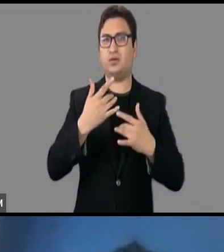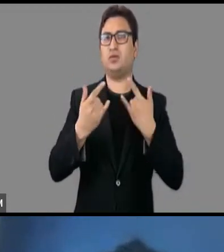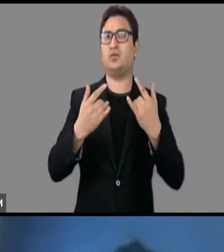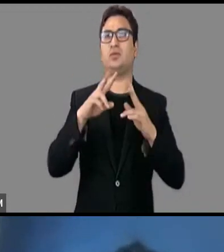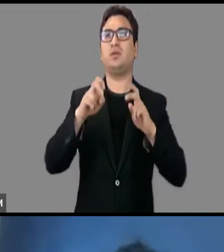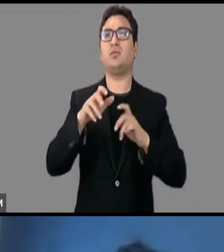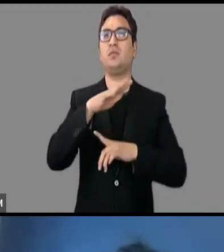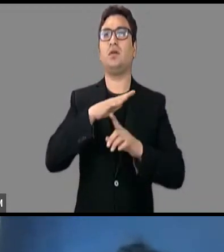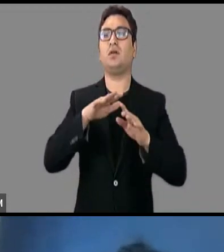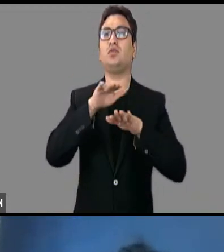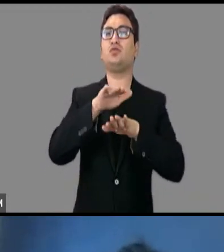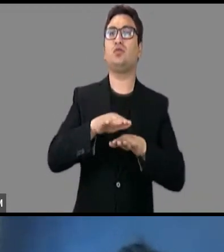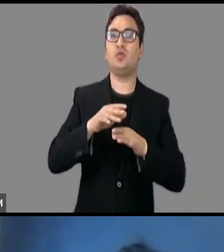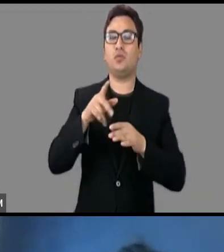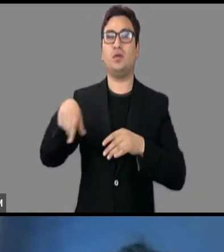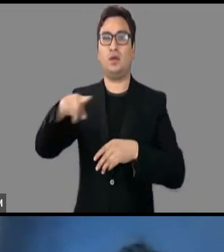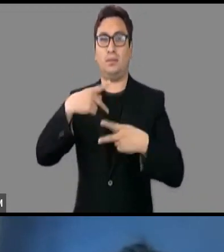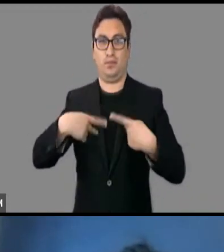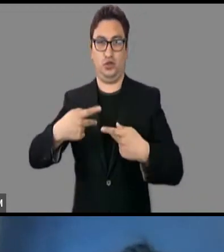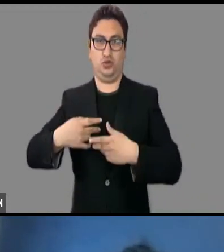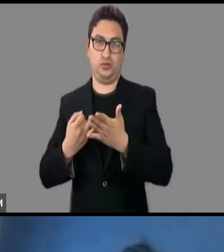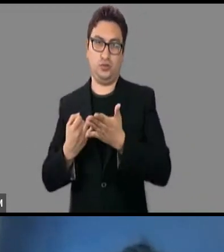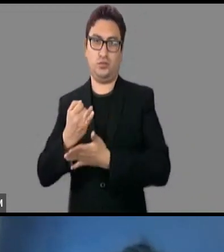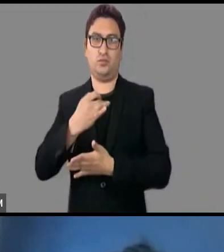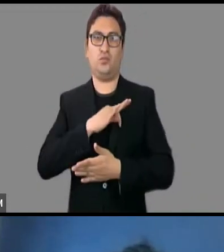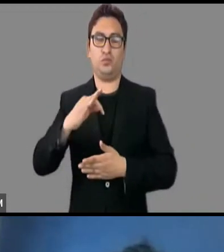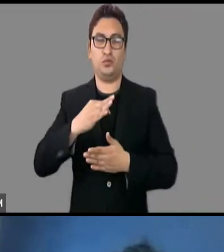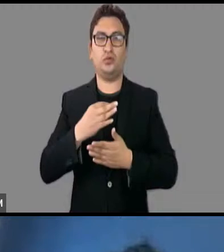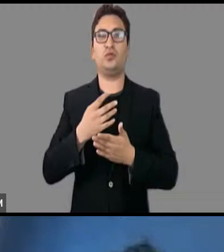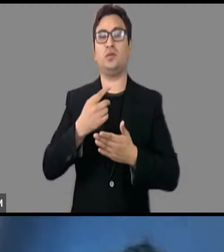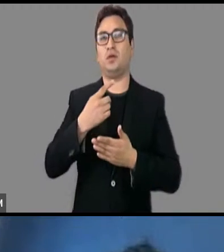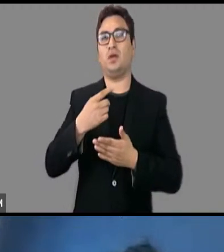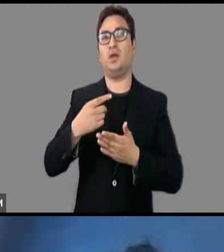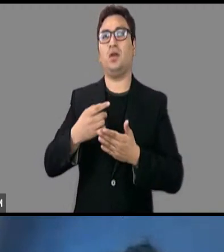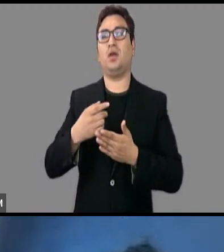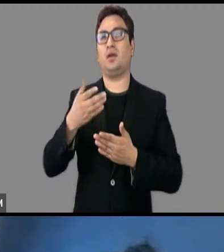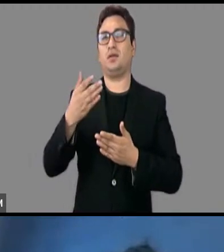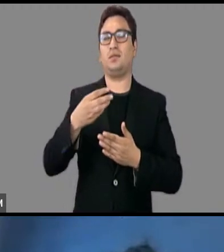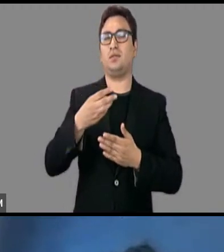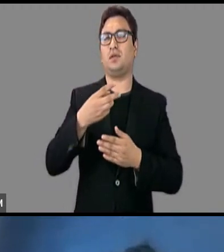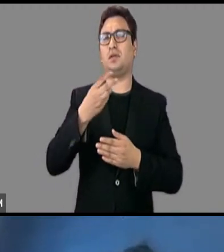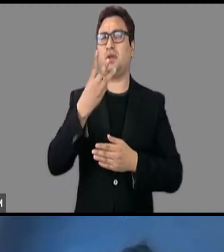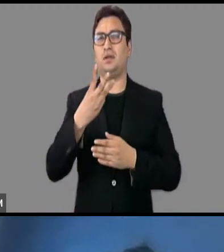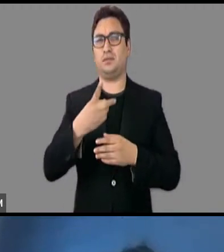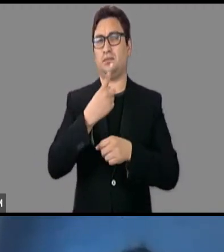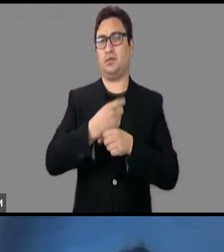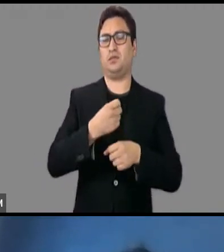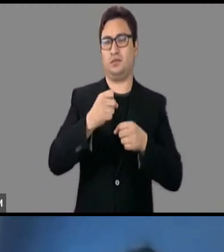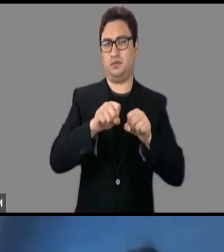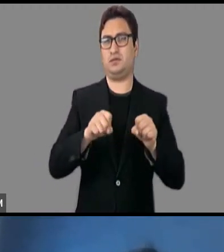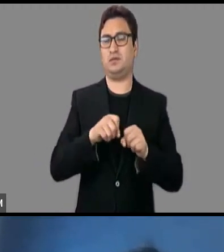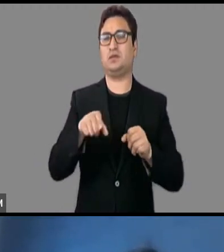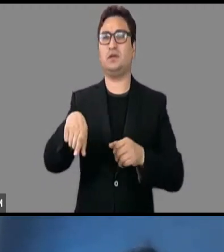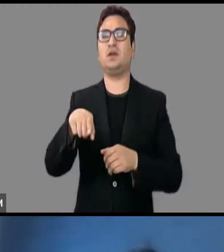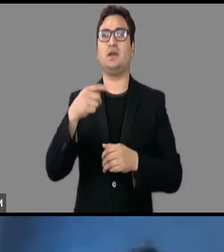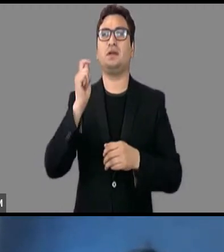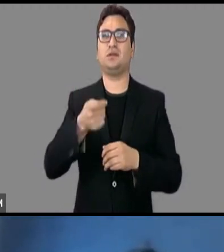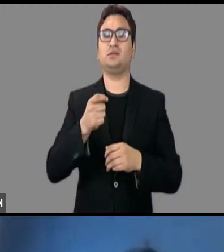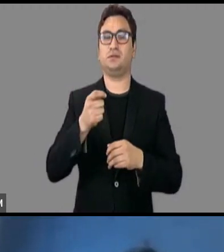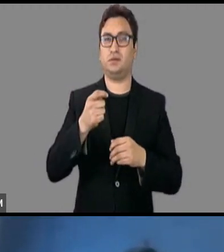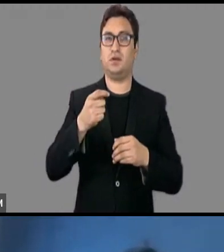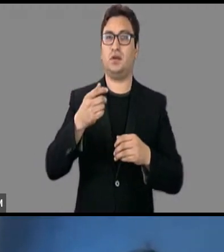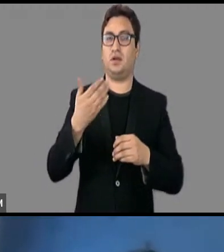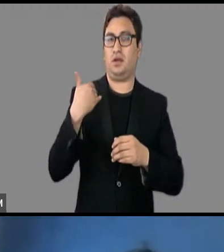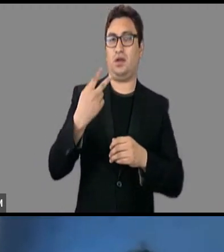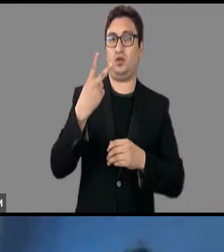capacidad jurídica. Si no me recuerdo, hay ya 3 de la primera sala, en donde en los últimos 2 ya se